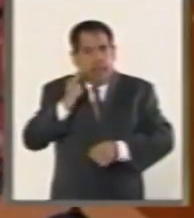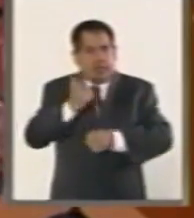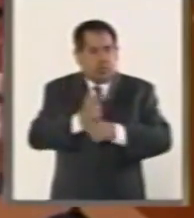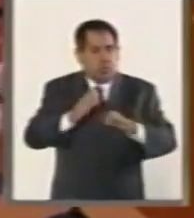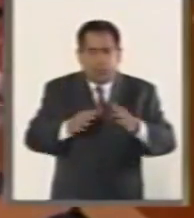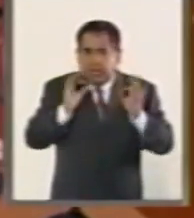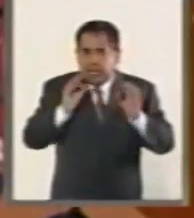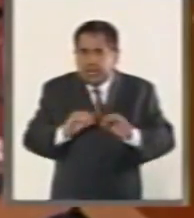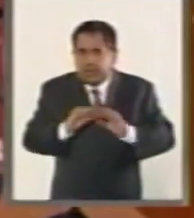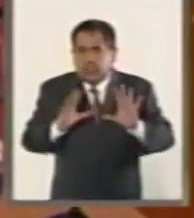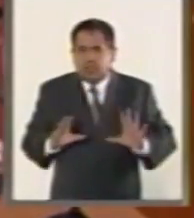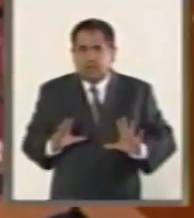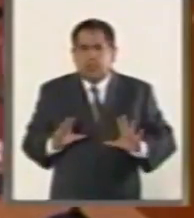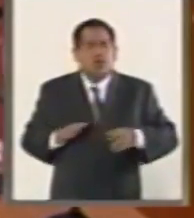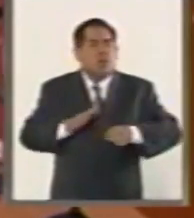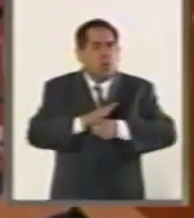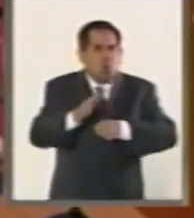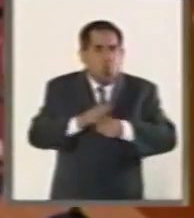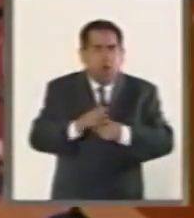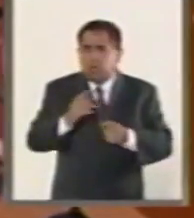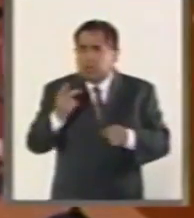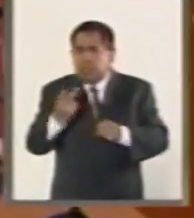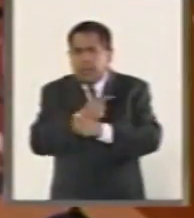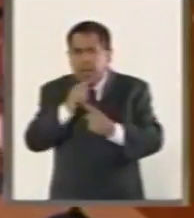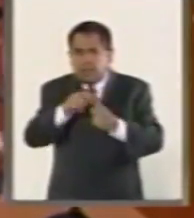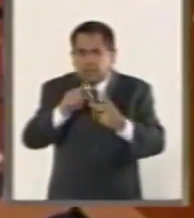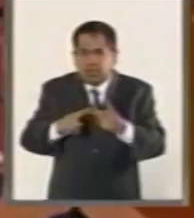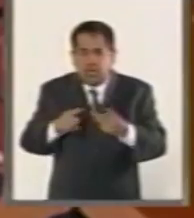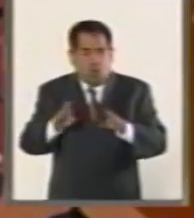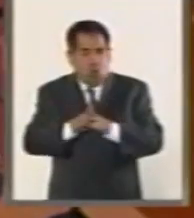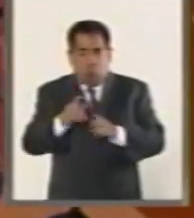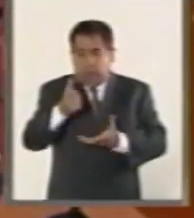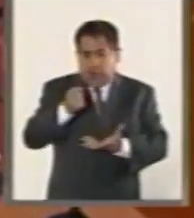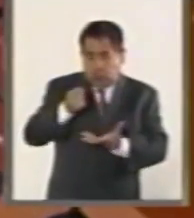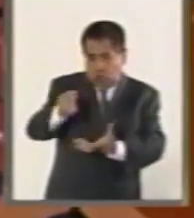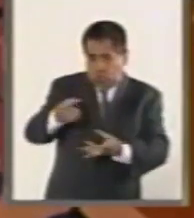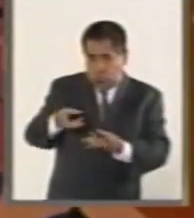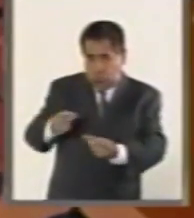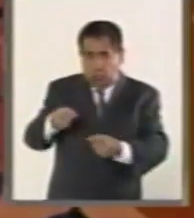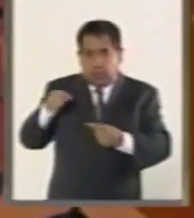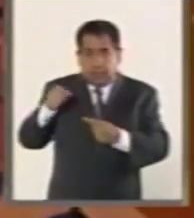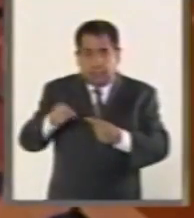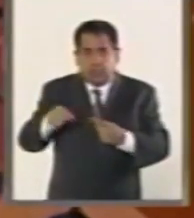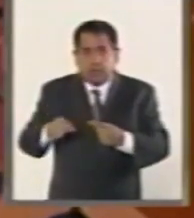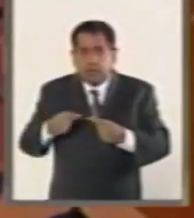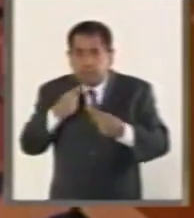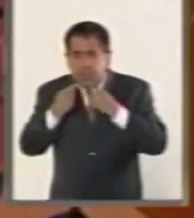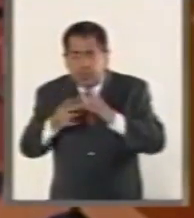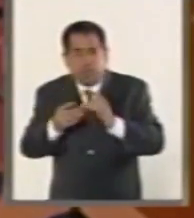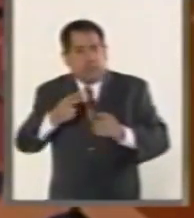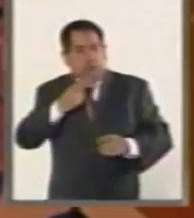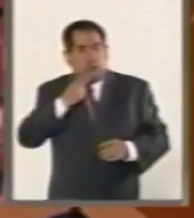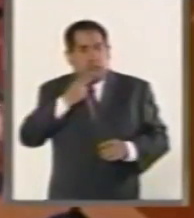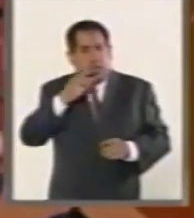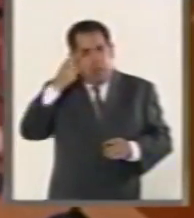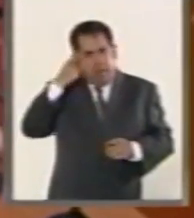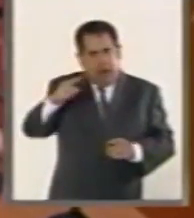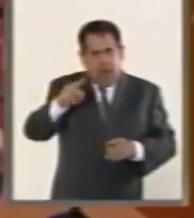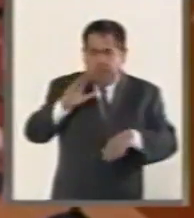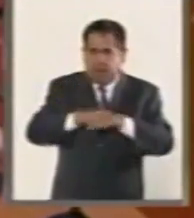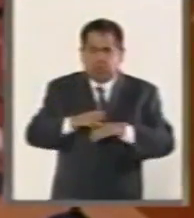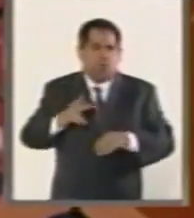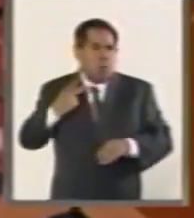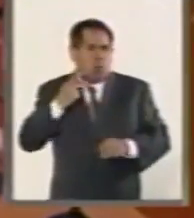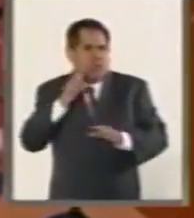puntual de cuál es la situación o el manejo de los recursos, los distintos recursos que se utilizan para enfrentar las